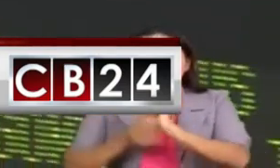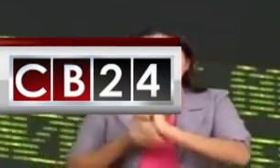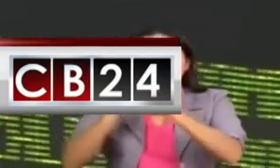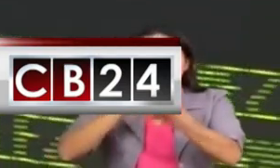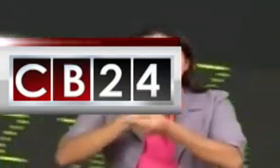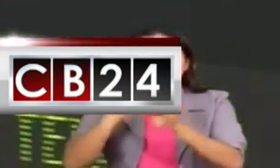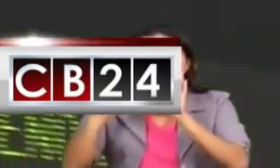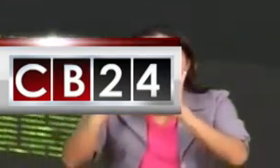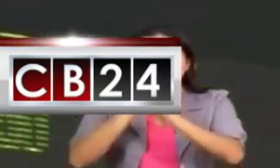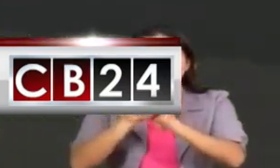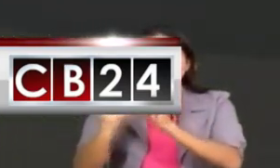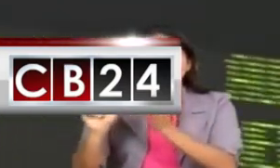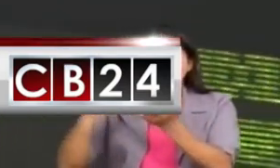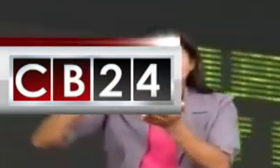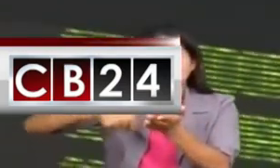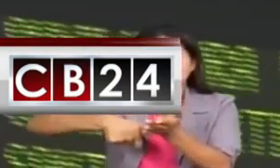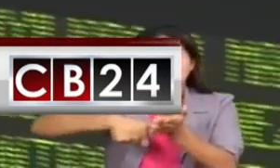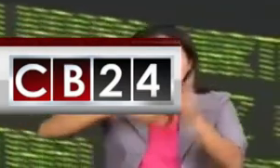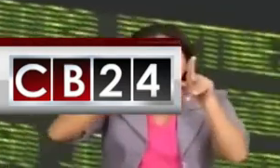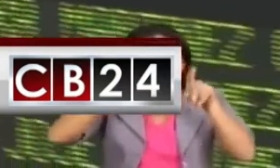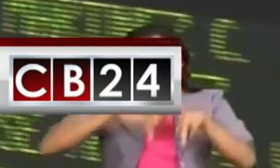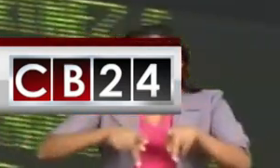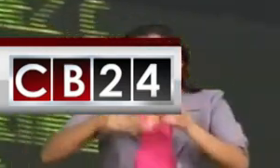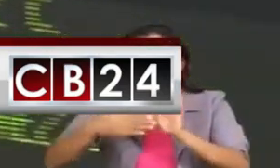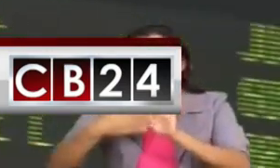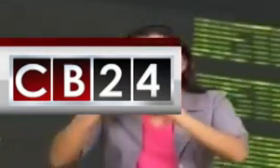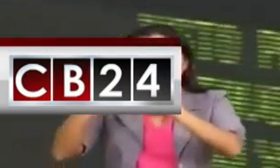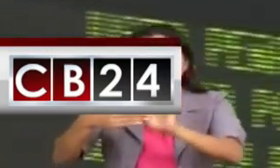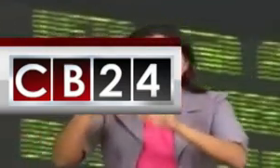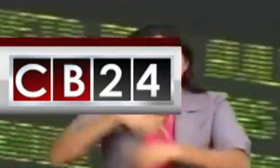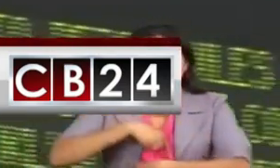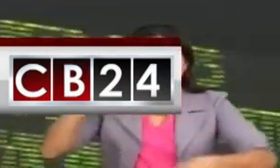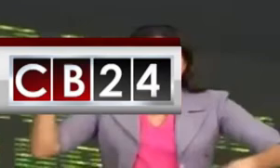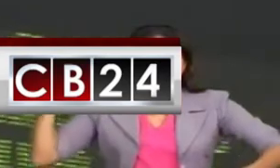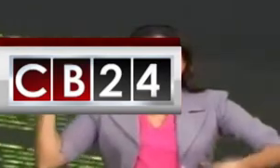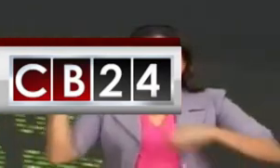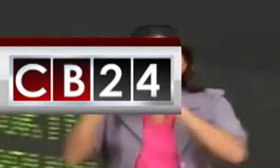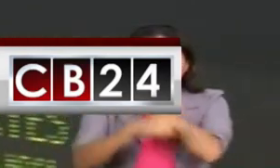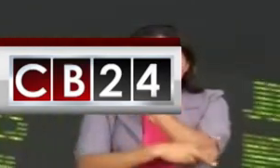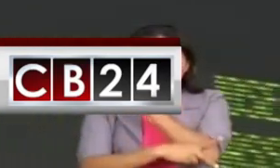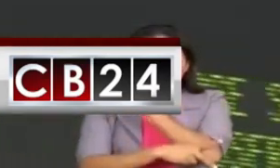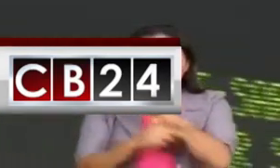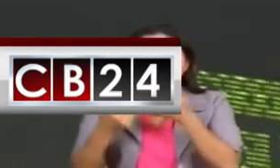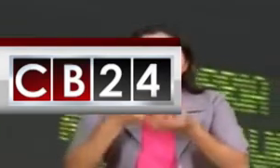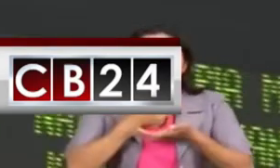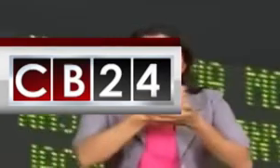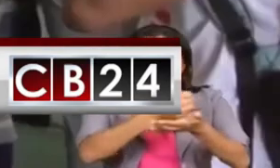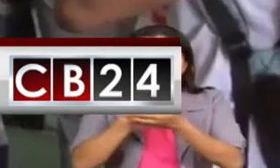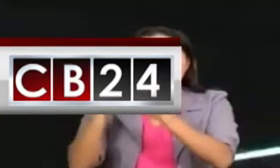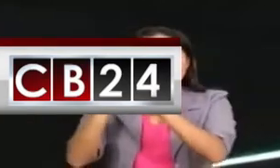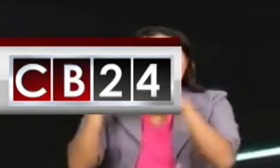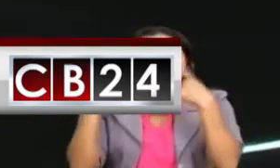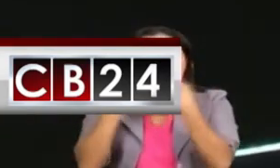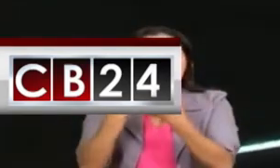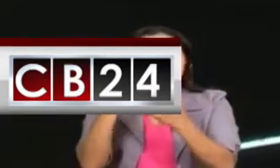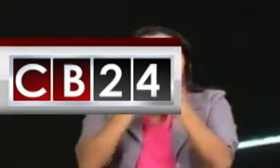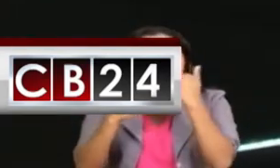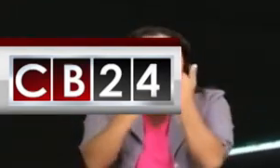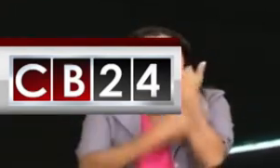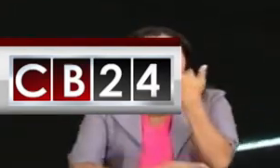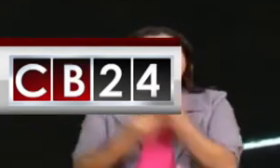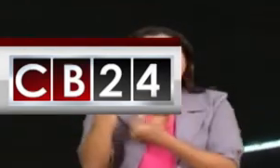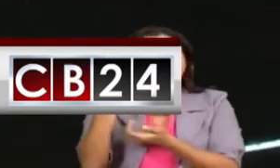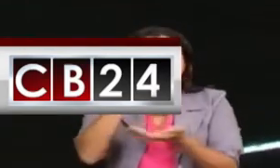organizaciones de ciudadanos en Nicaragua han denunciado retrasos en la llegada de material y problemas para sacarse la nueva cédula,